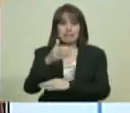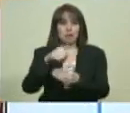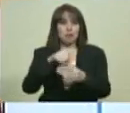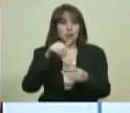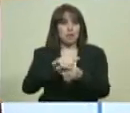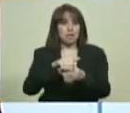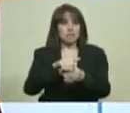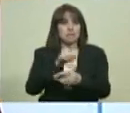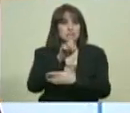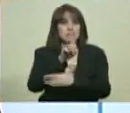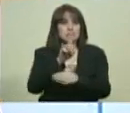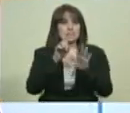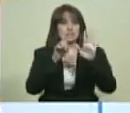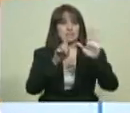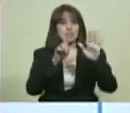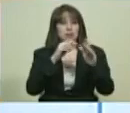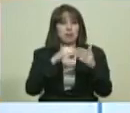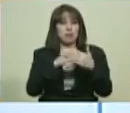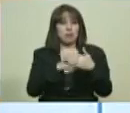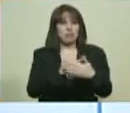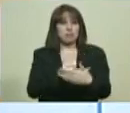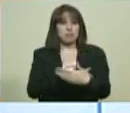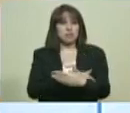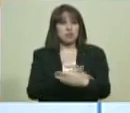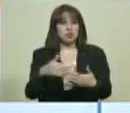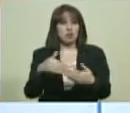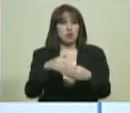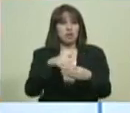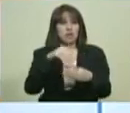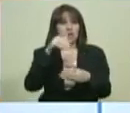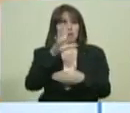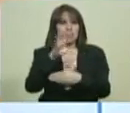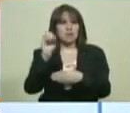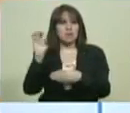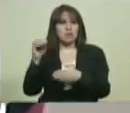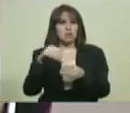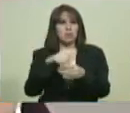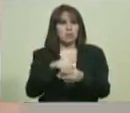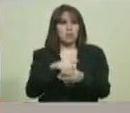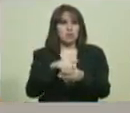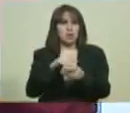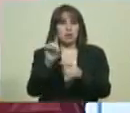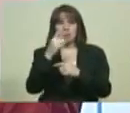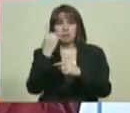6.500.000 votantes, salir la primera camada, la primera ola.